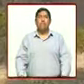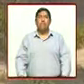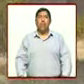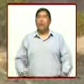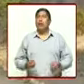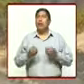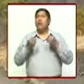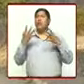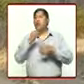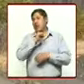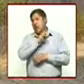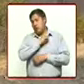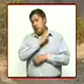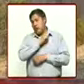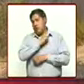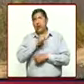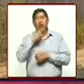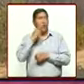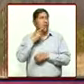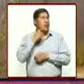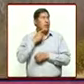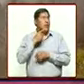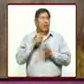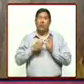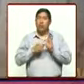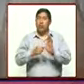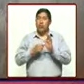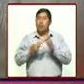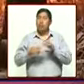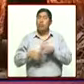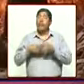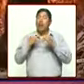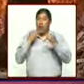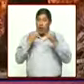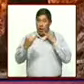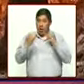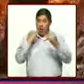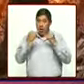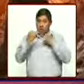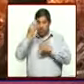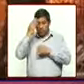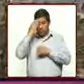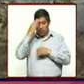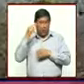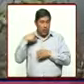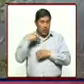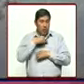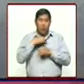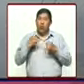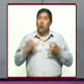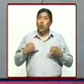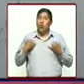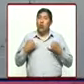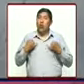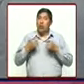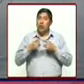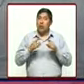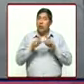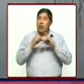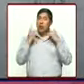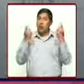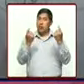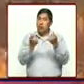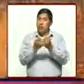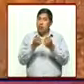Y hay mucha solidaridad, pero hay que recalcar y realmente mostrar también esta información, Miriam, porque sabemos que hay muchos jóvenes, muchas personas de diferentes